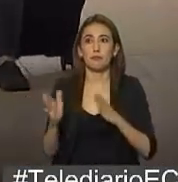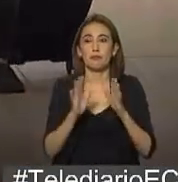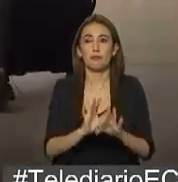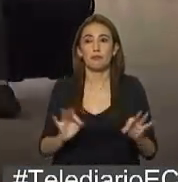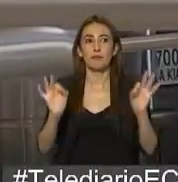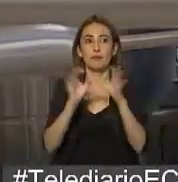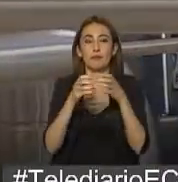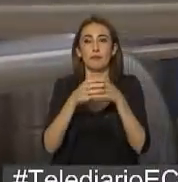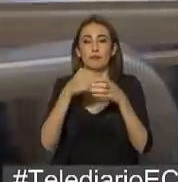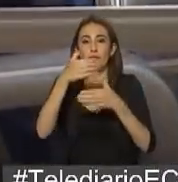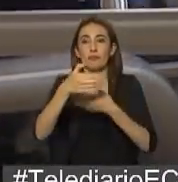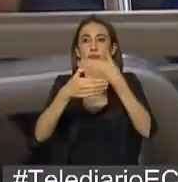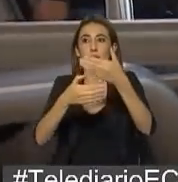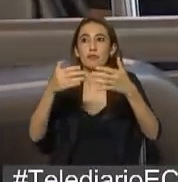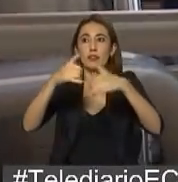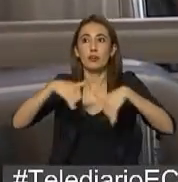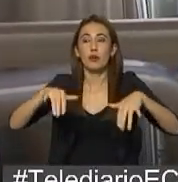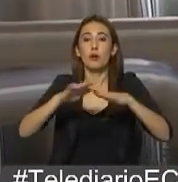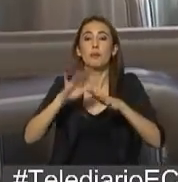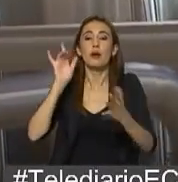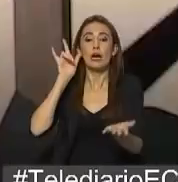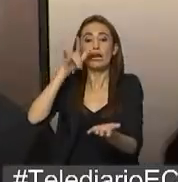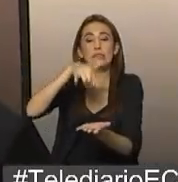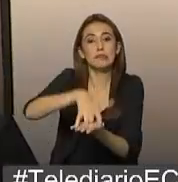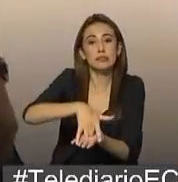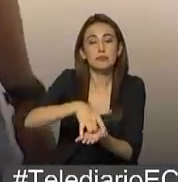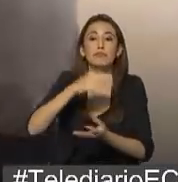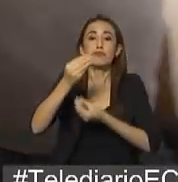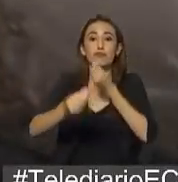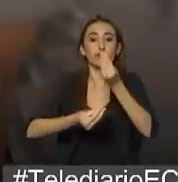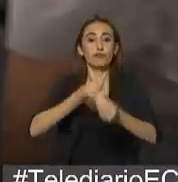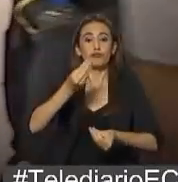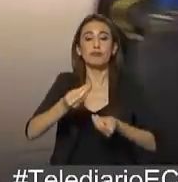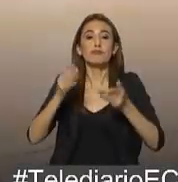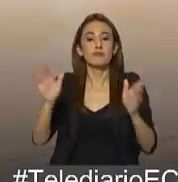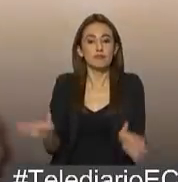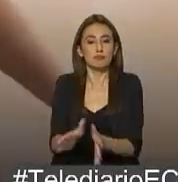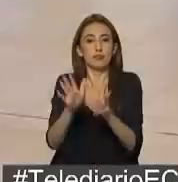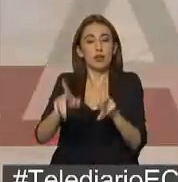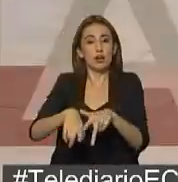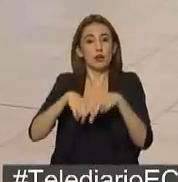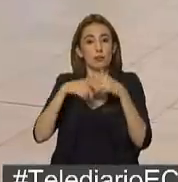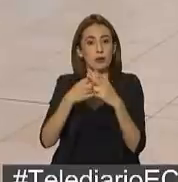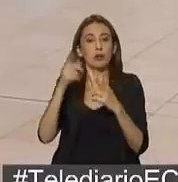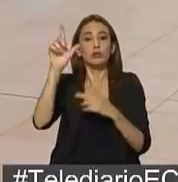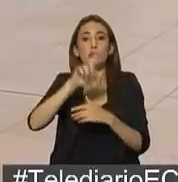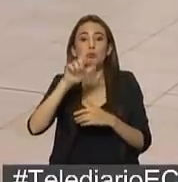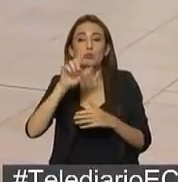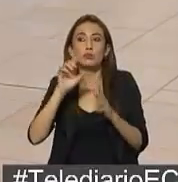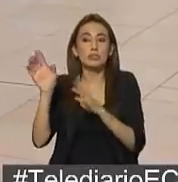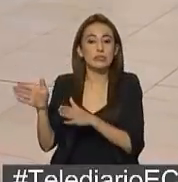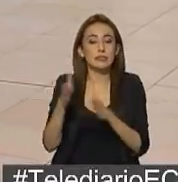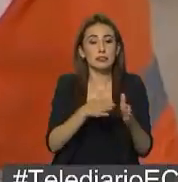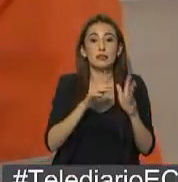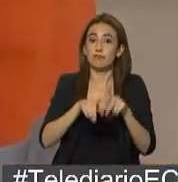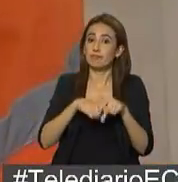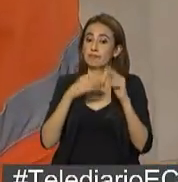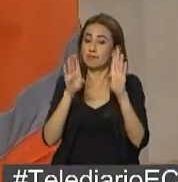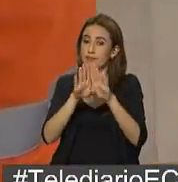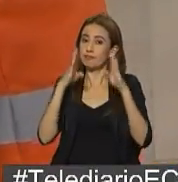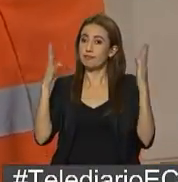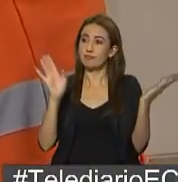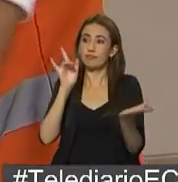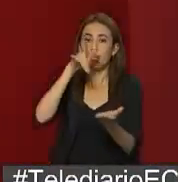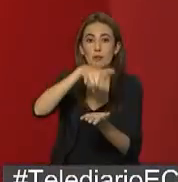2 extranjeras operan en el aeropuerto Mariscal Sucre de Quito, tras la reactivación que arrancó este lunes. En las terminales aéreas se cumplen estrictas normas